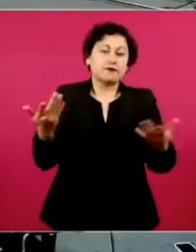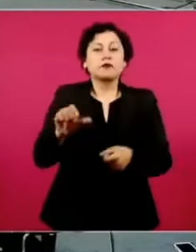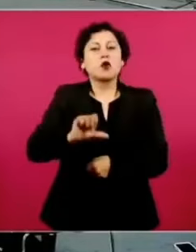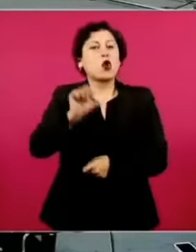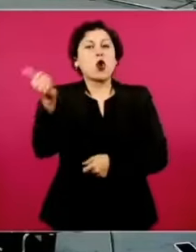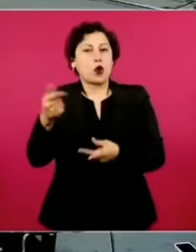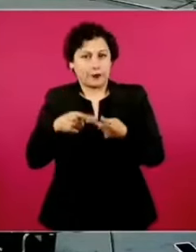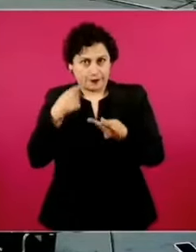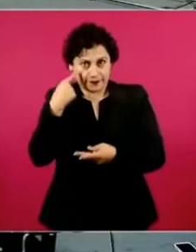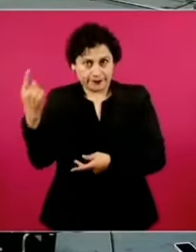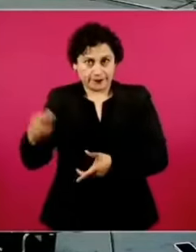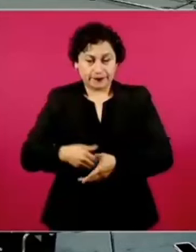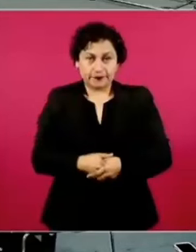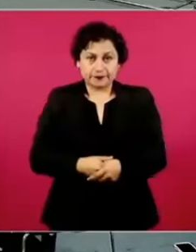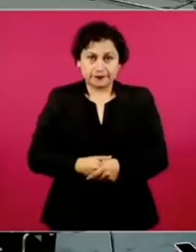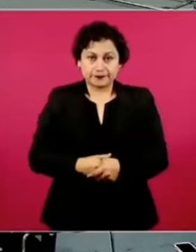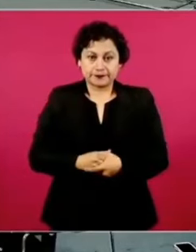esto,